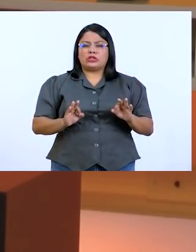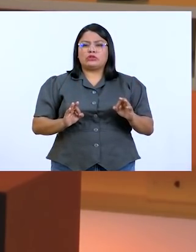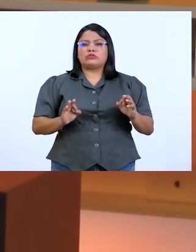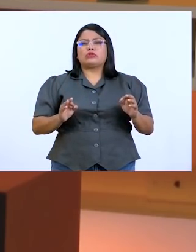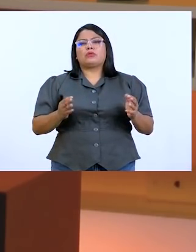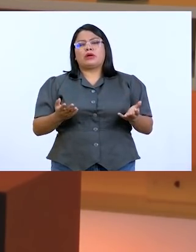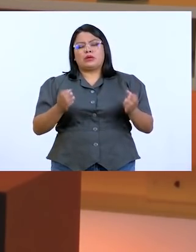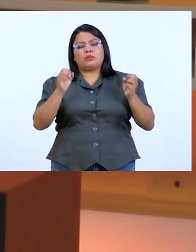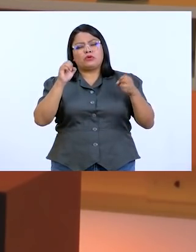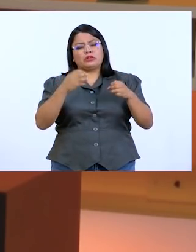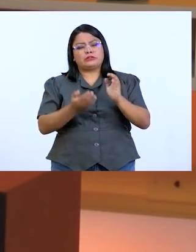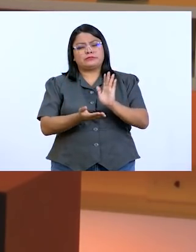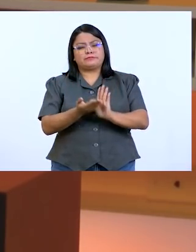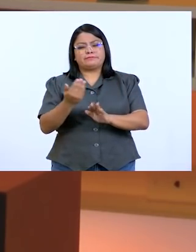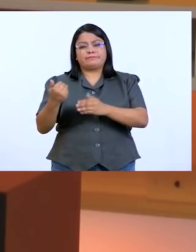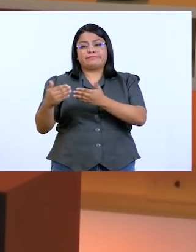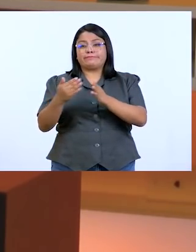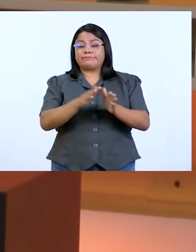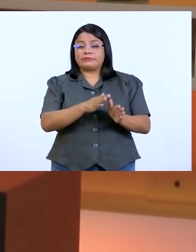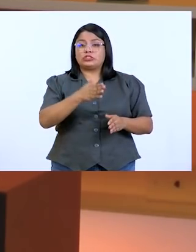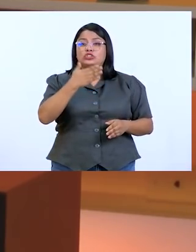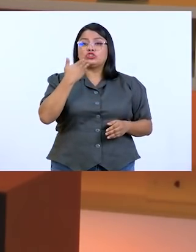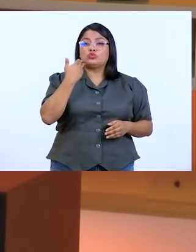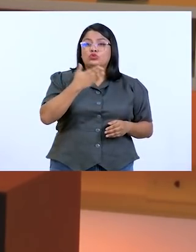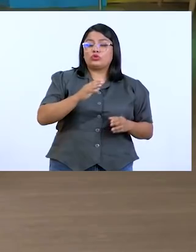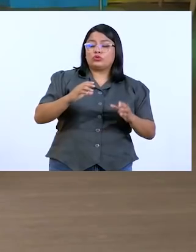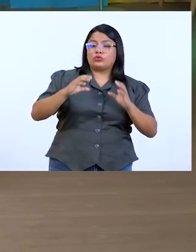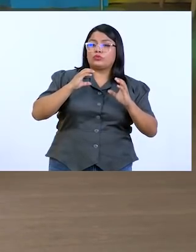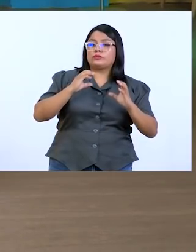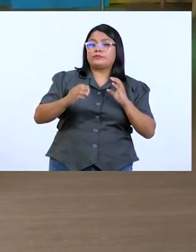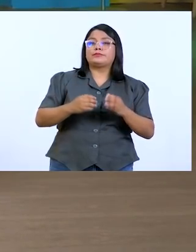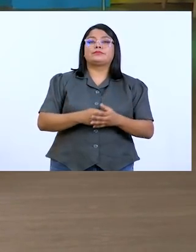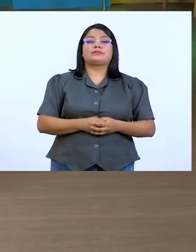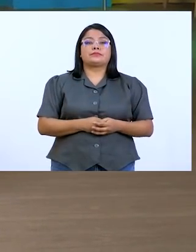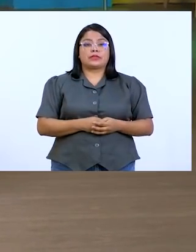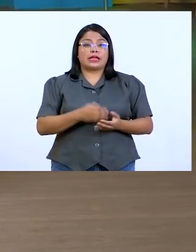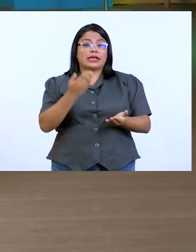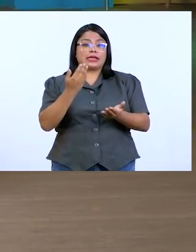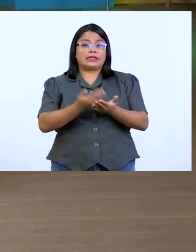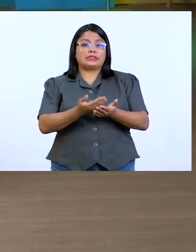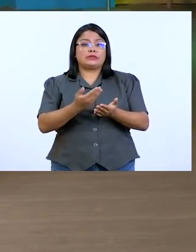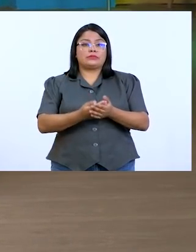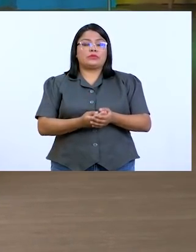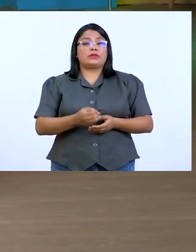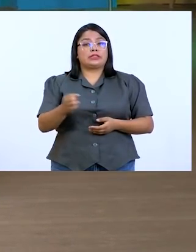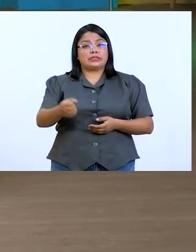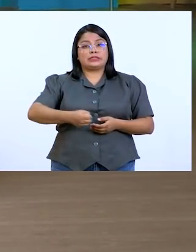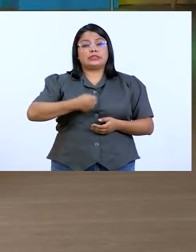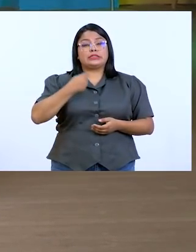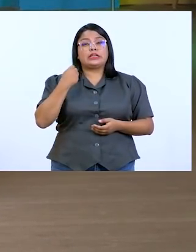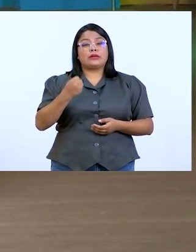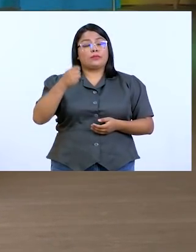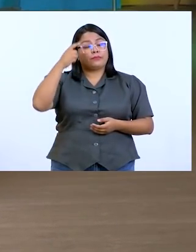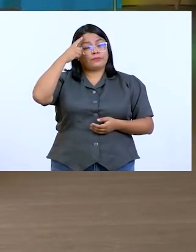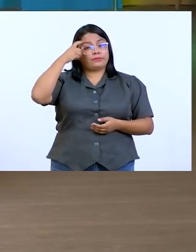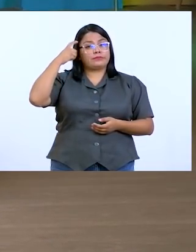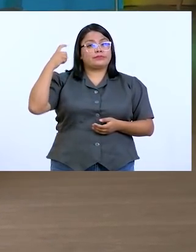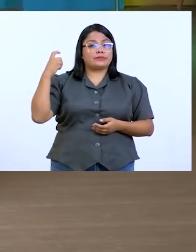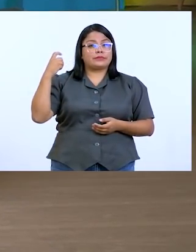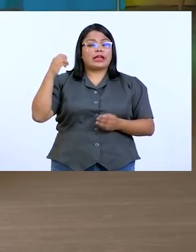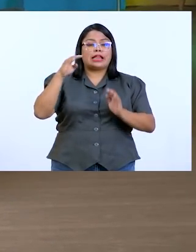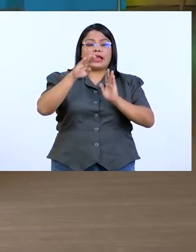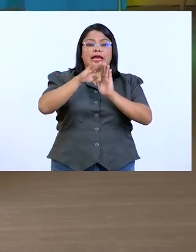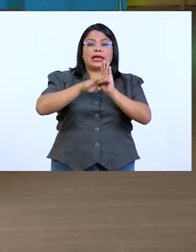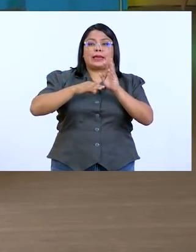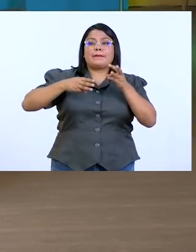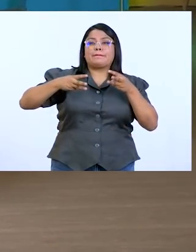las adecuaciones para desarrollar las diferentes situaciones comunicativas que se proponen. Es importante